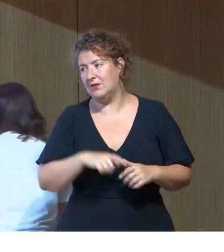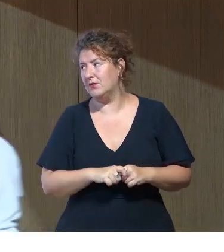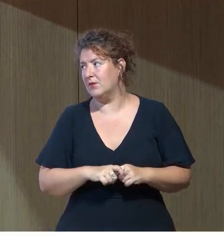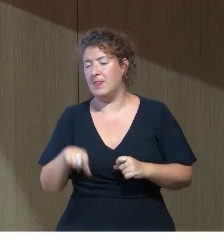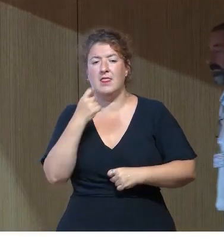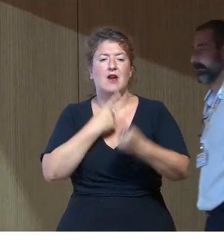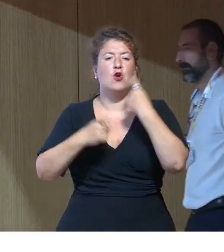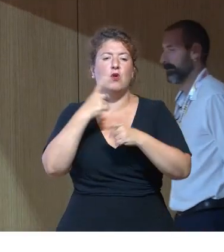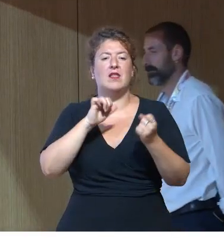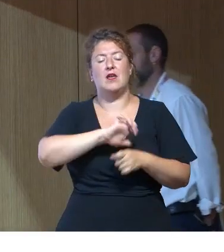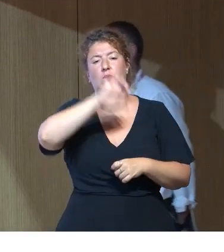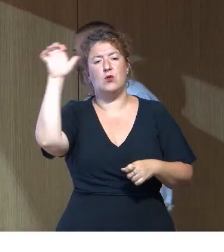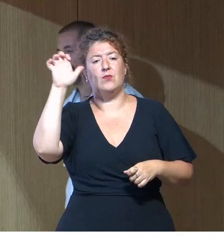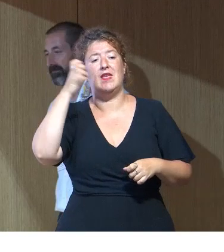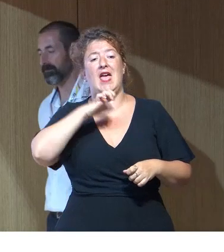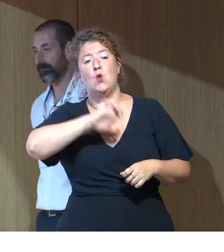consulting